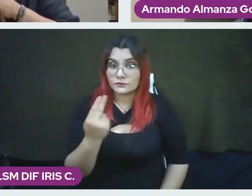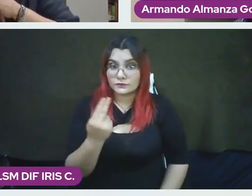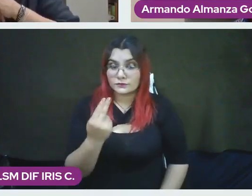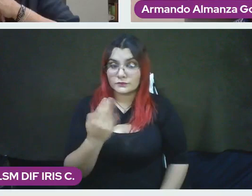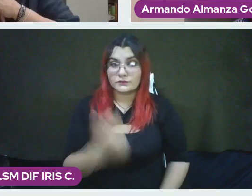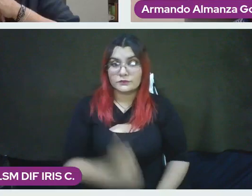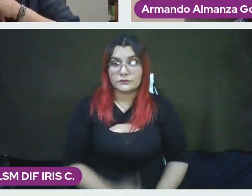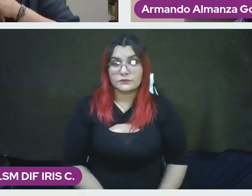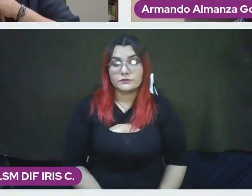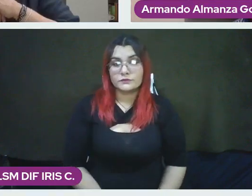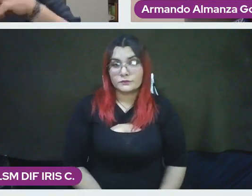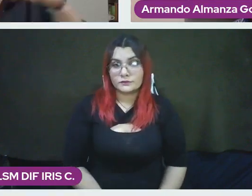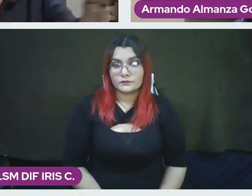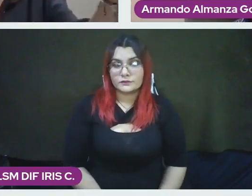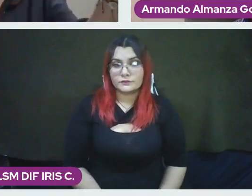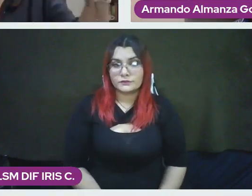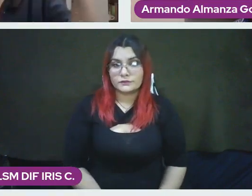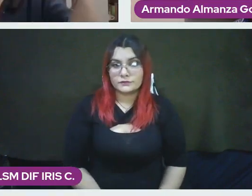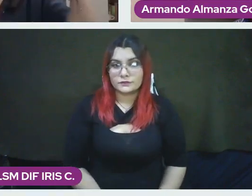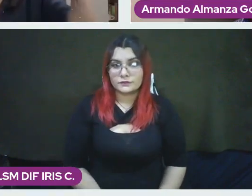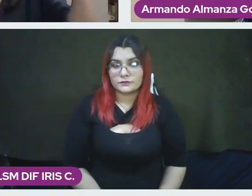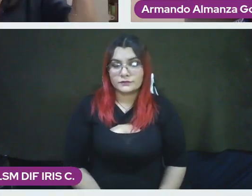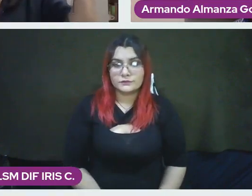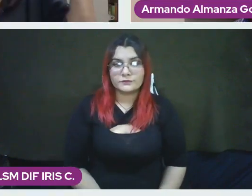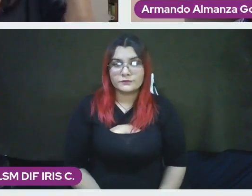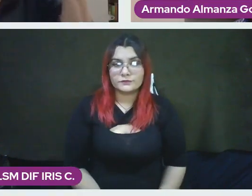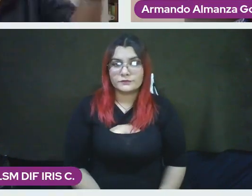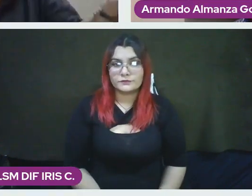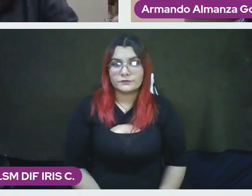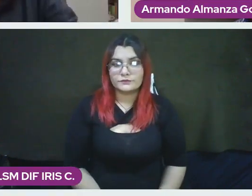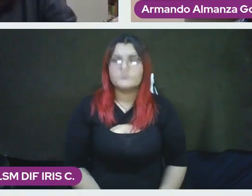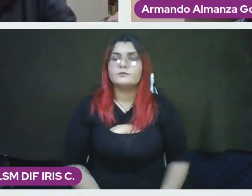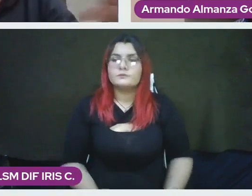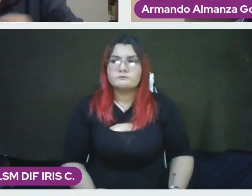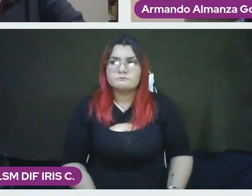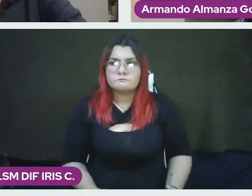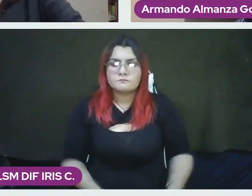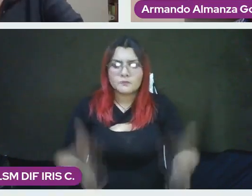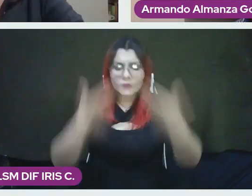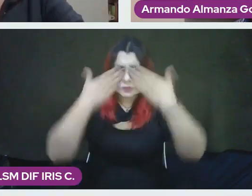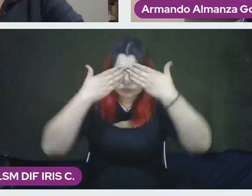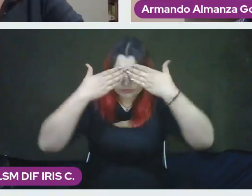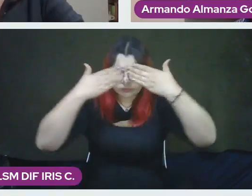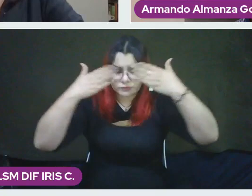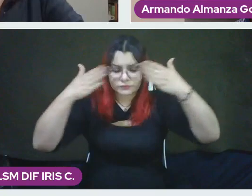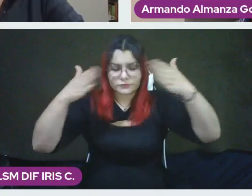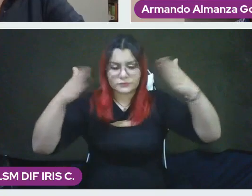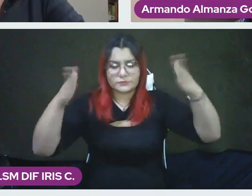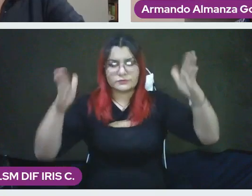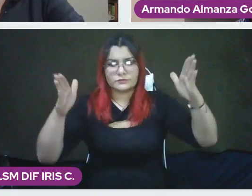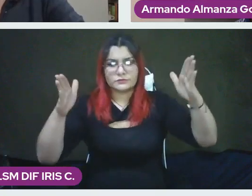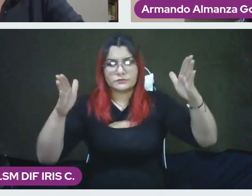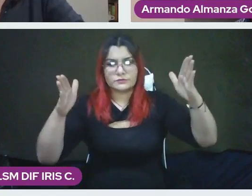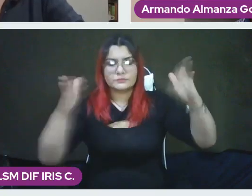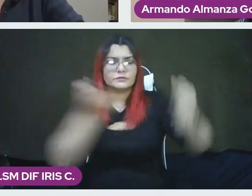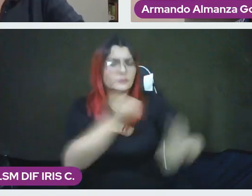a, pues a lo mejor a tener una mente más sana, ¿no? A mí en